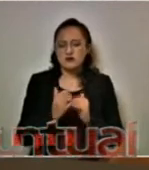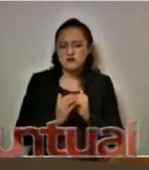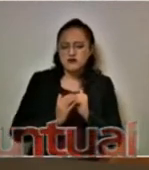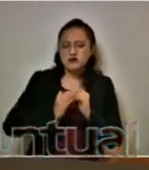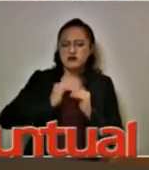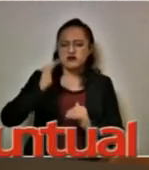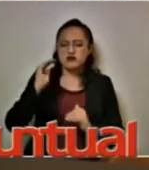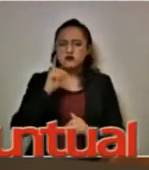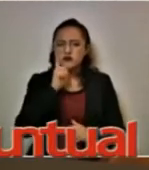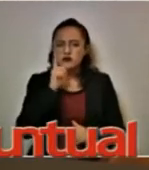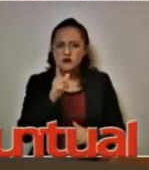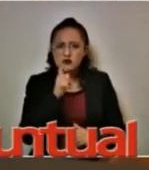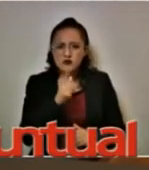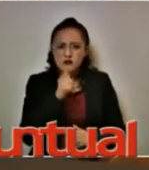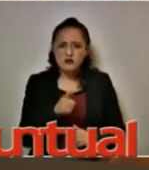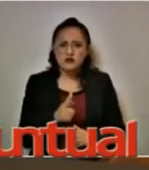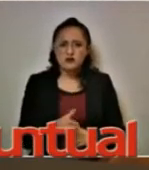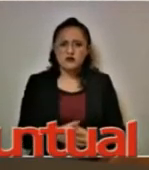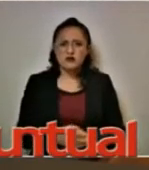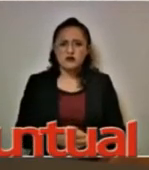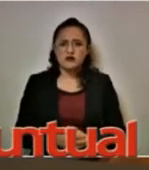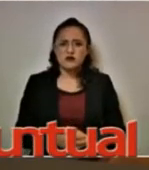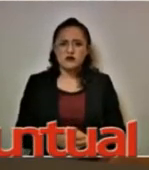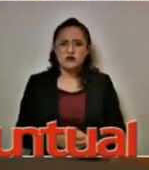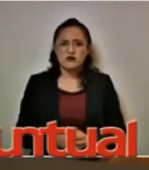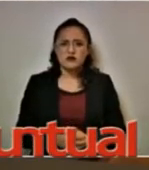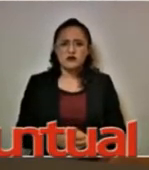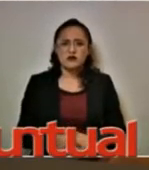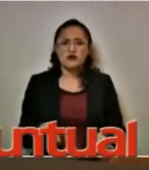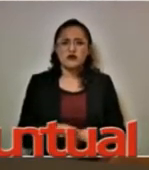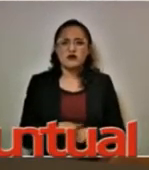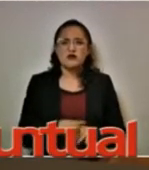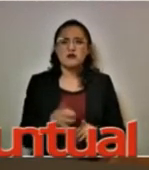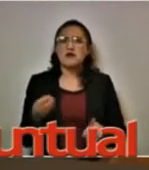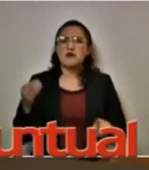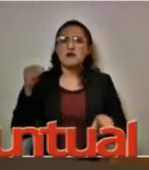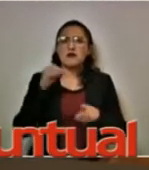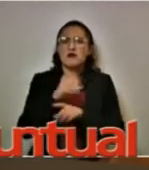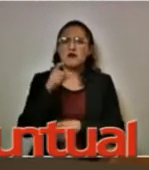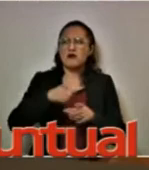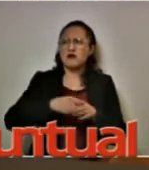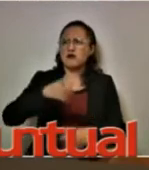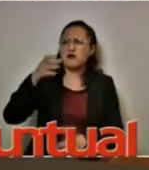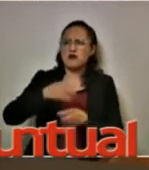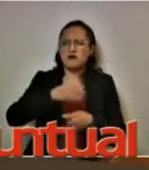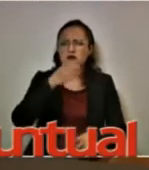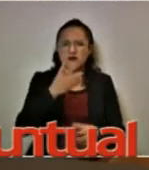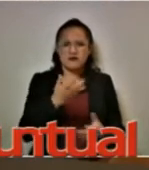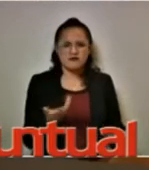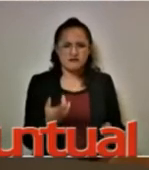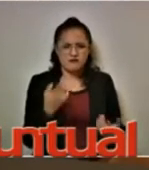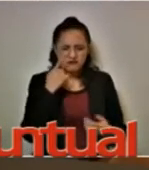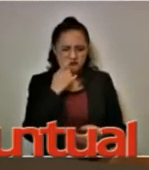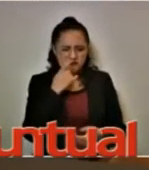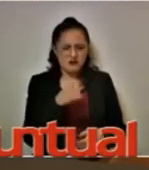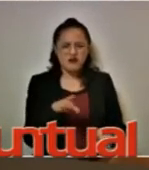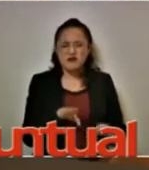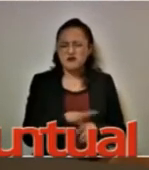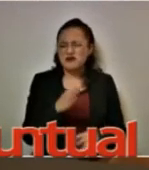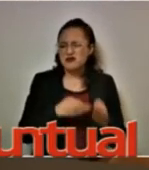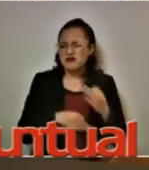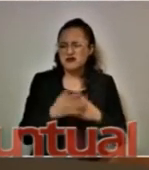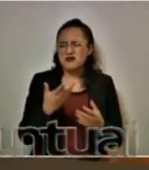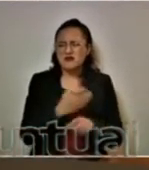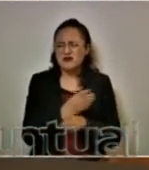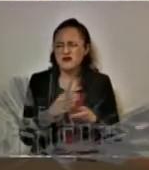excesivos, de puestas de postes, de todo tipo de circunstancias que se